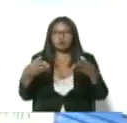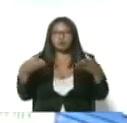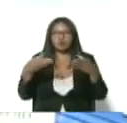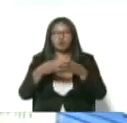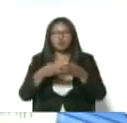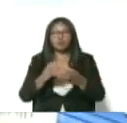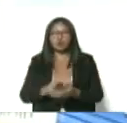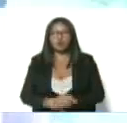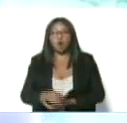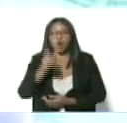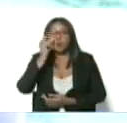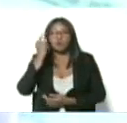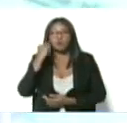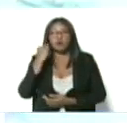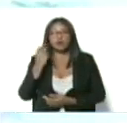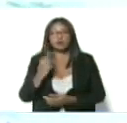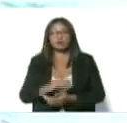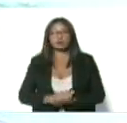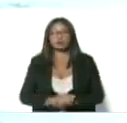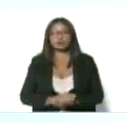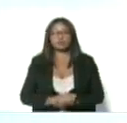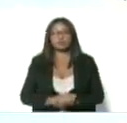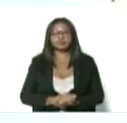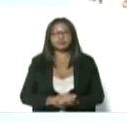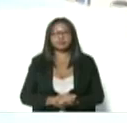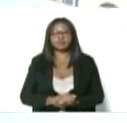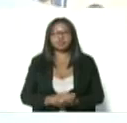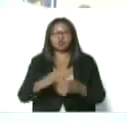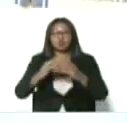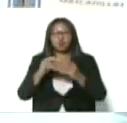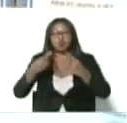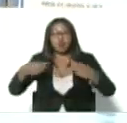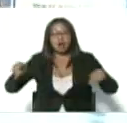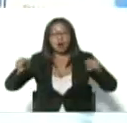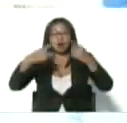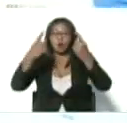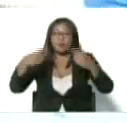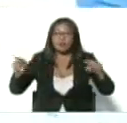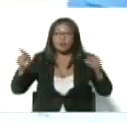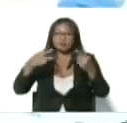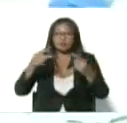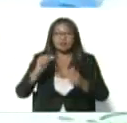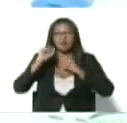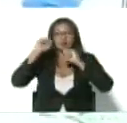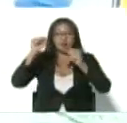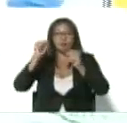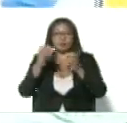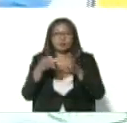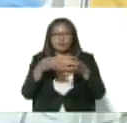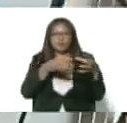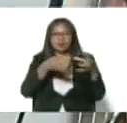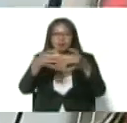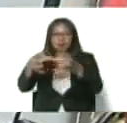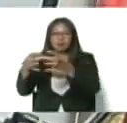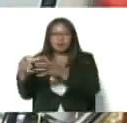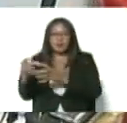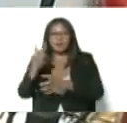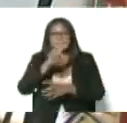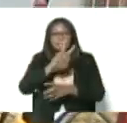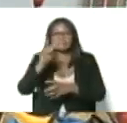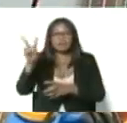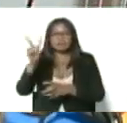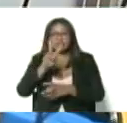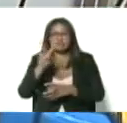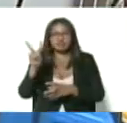hombres y mujeres logramos equipamiento con las orquestas y lo logramos dividir en 22 núcleos